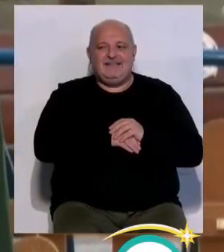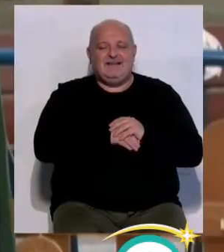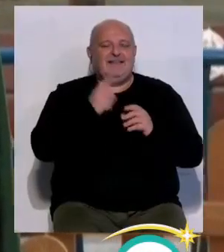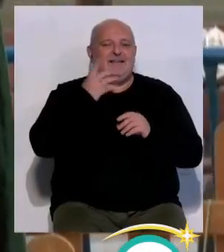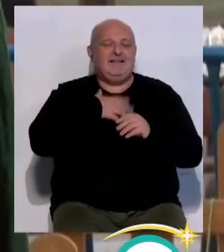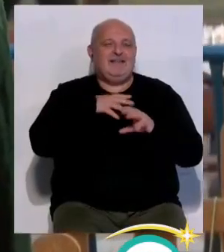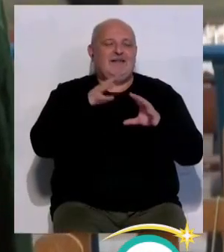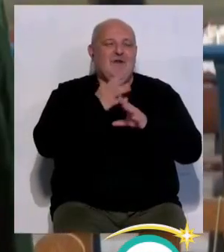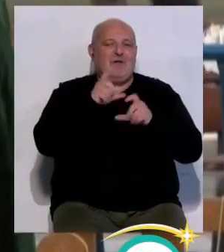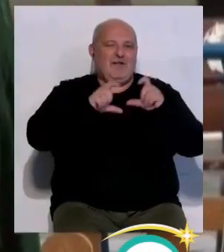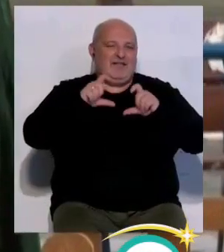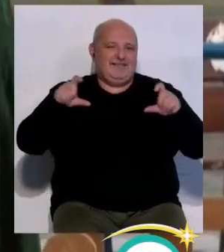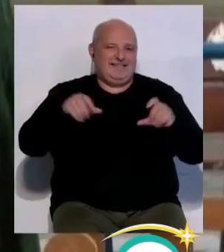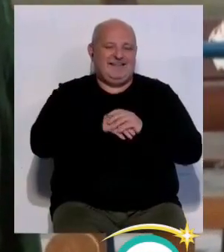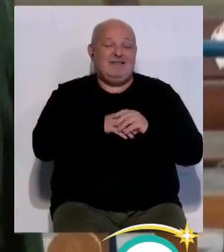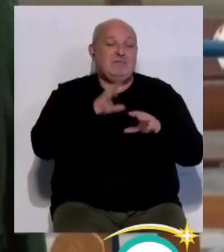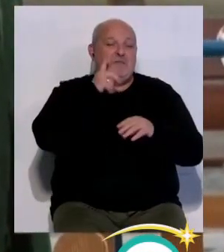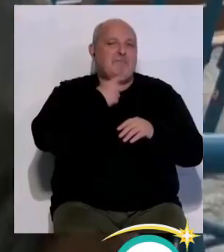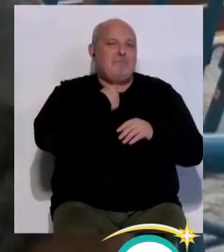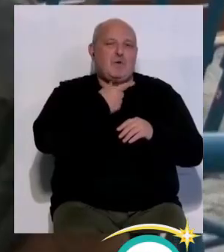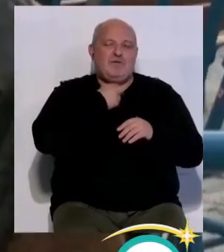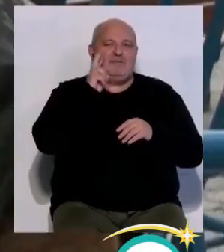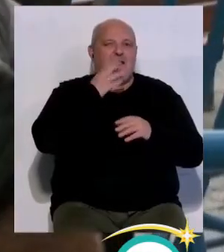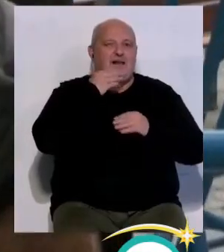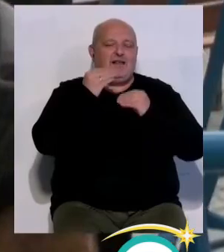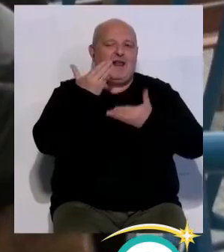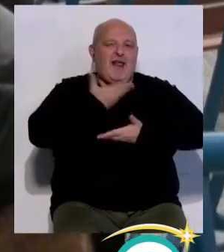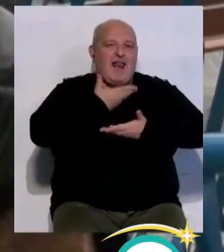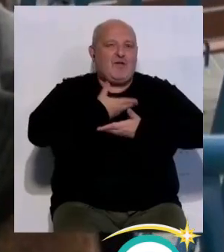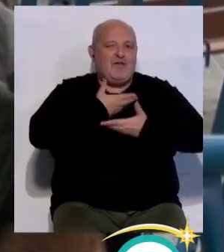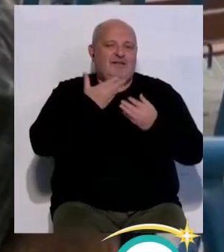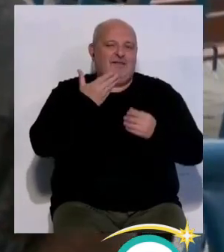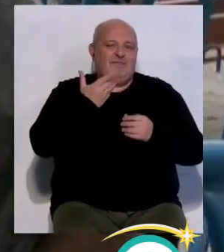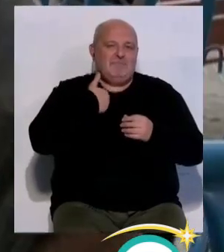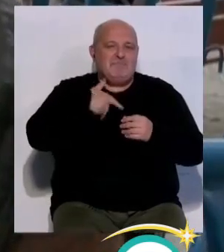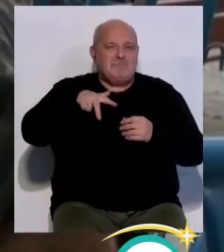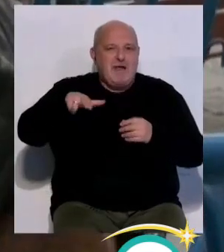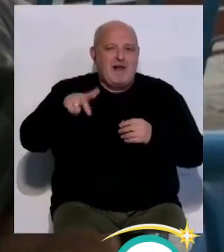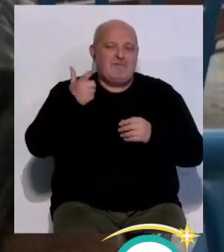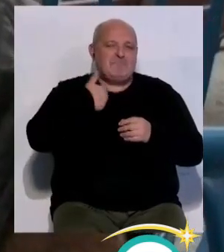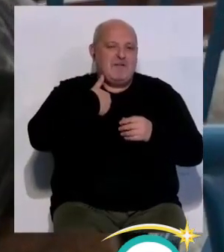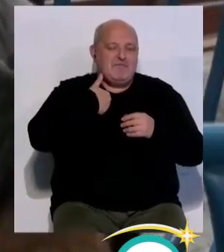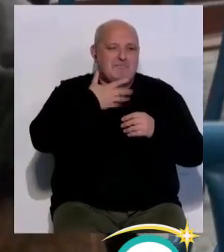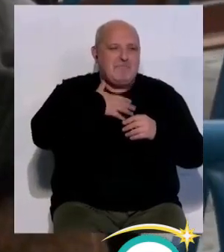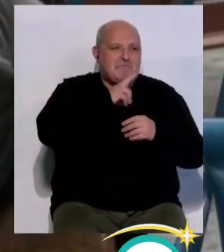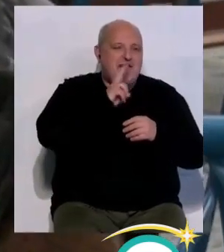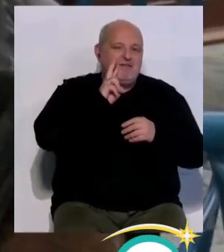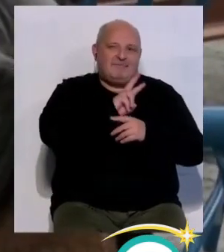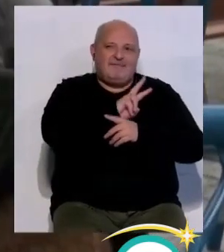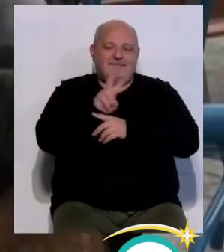unos jugadores, porque me gusta ver los regalos de mi hermano, los míos, de mi